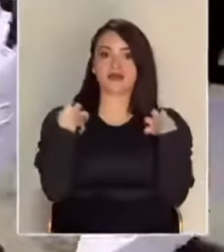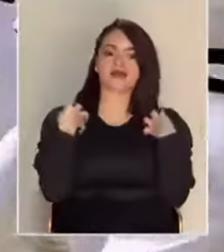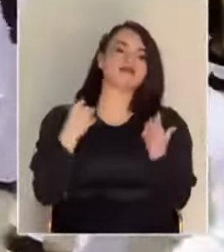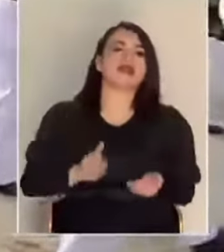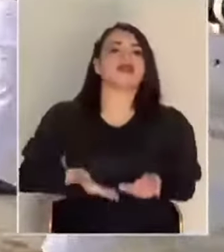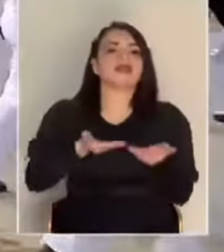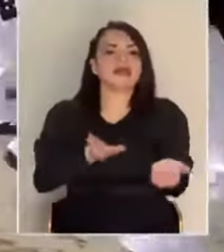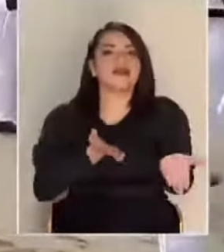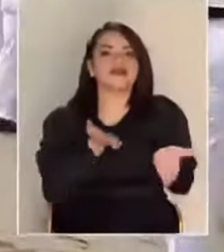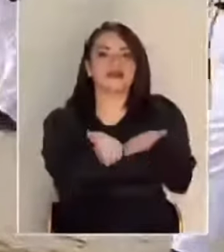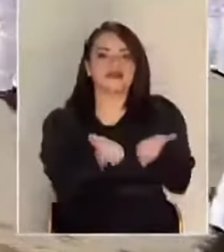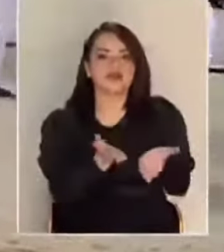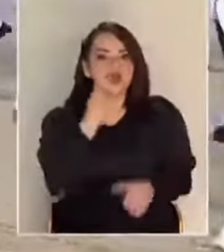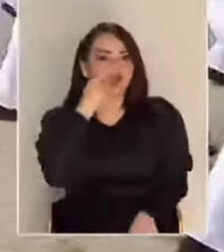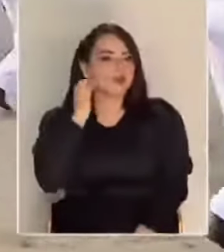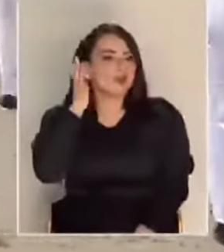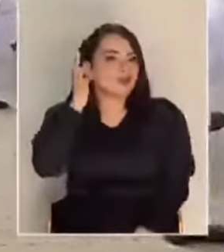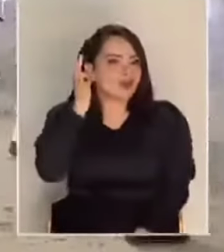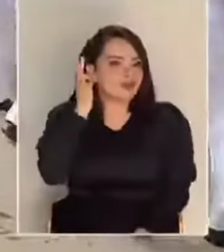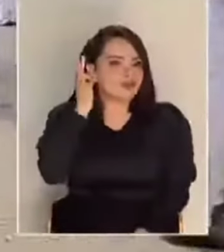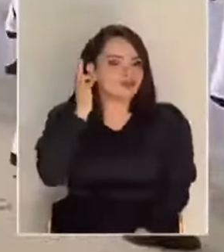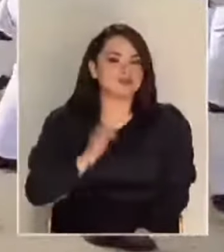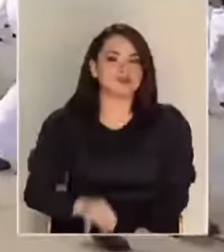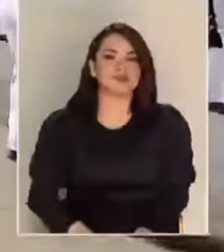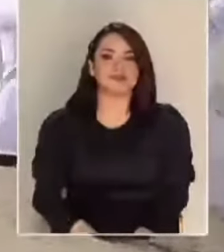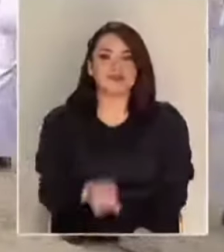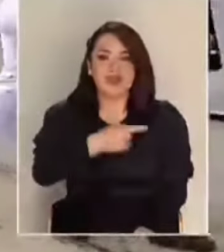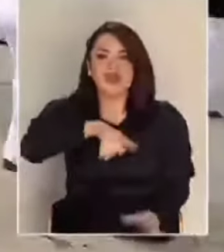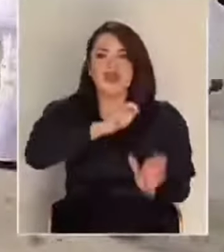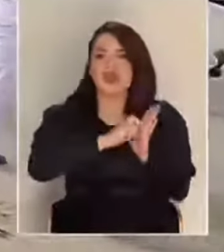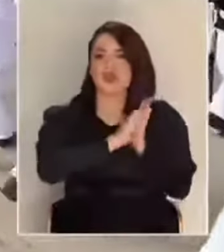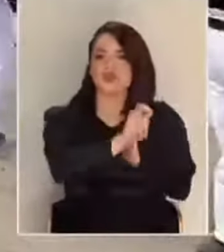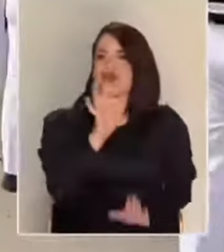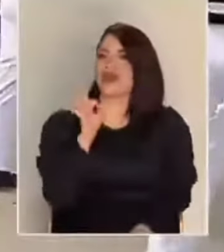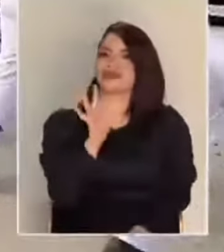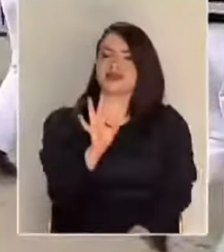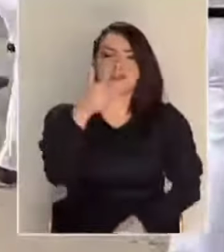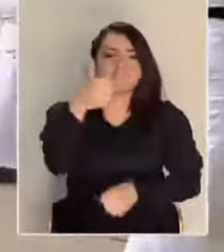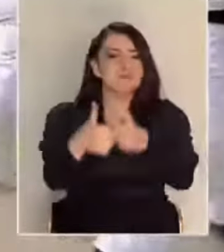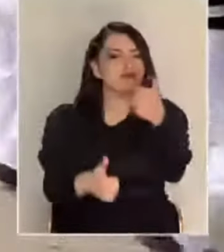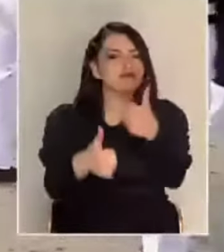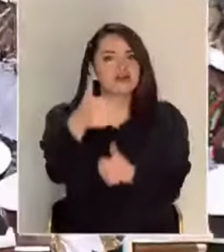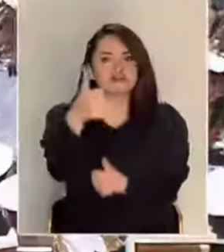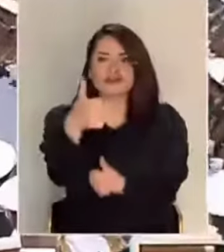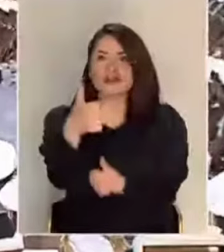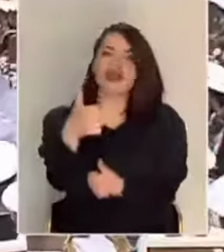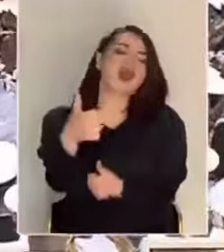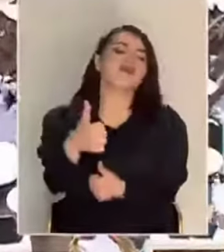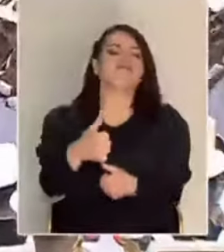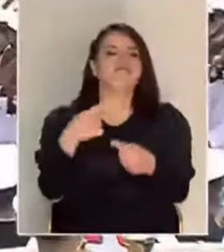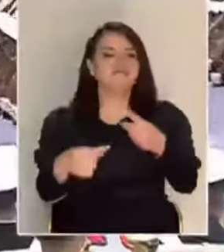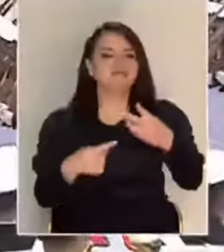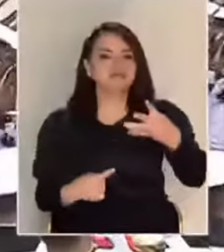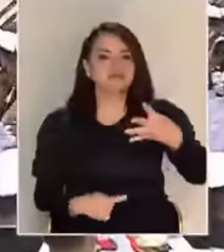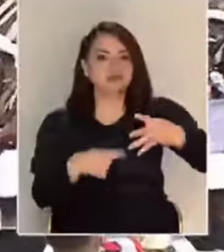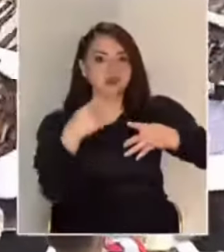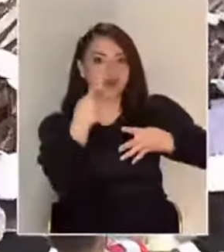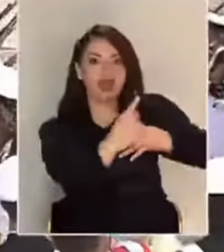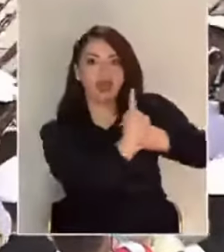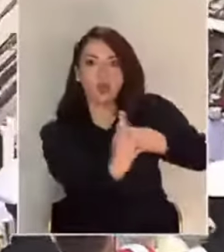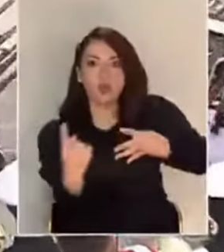al servicio a hombres y mujeres que sean reconocidos por su excelencia profesional y cualidades personales y que